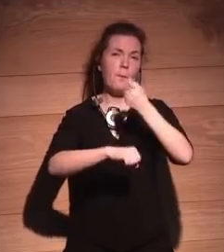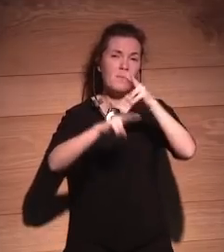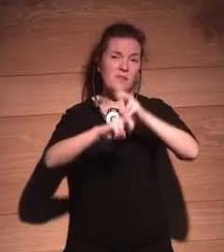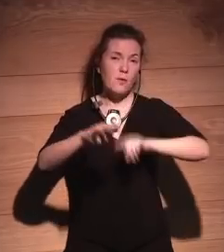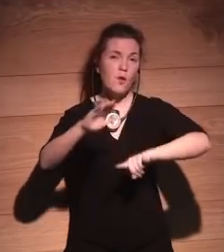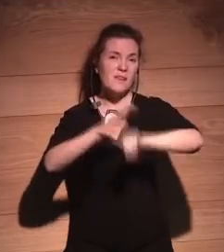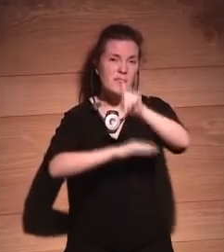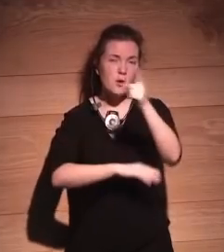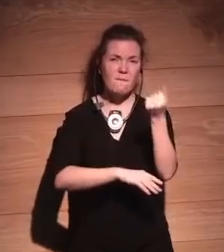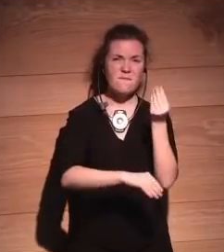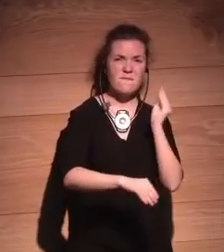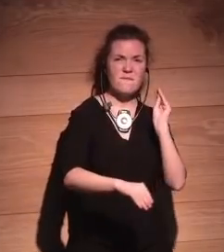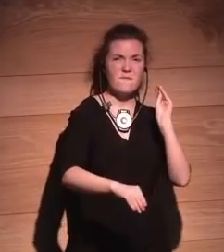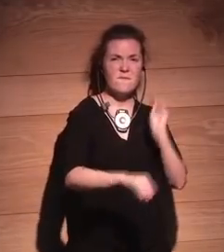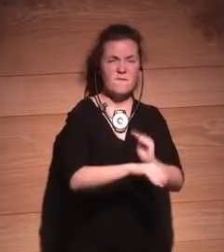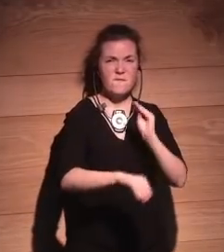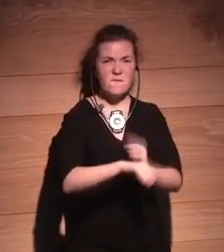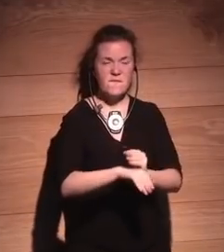desarrollo es